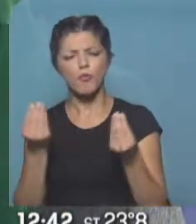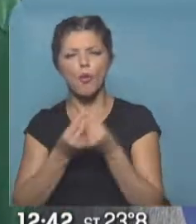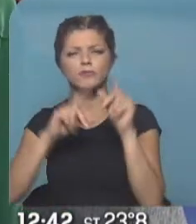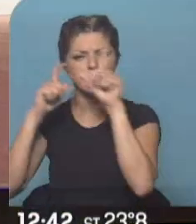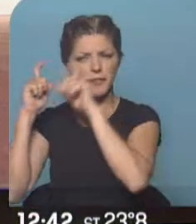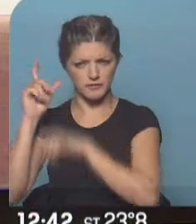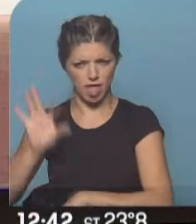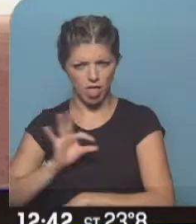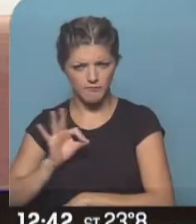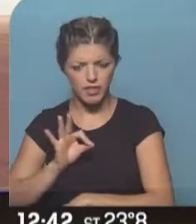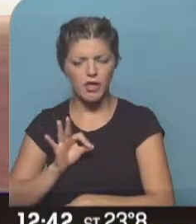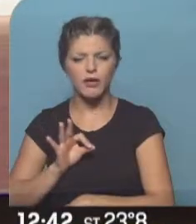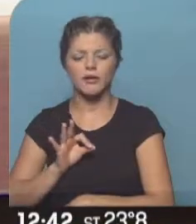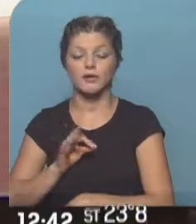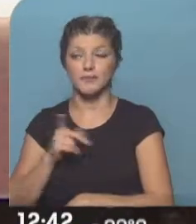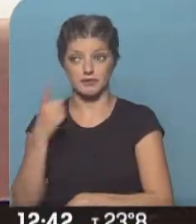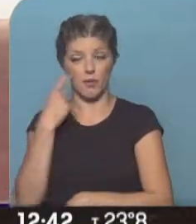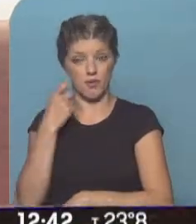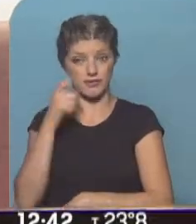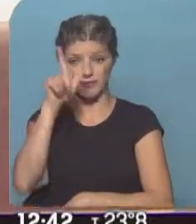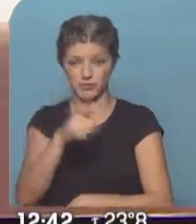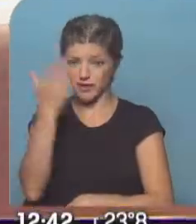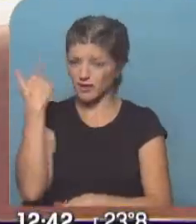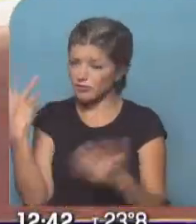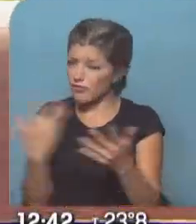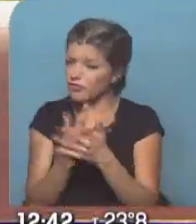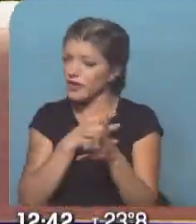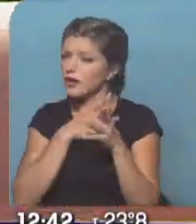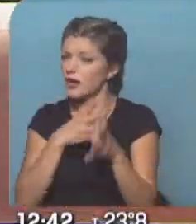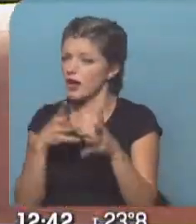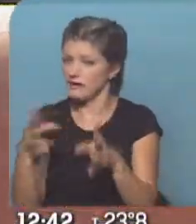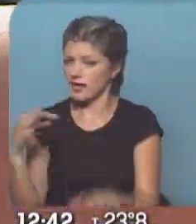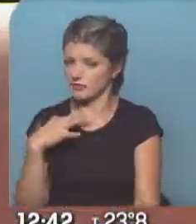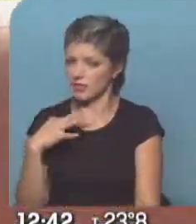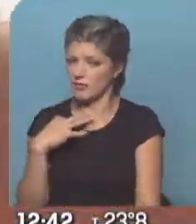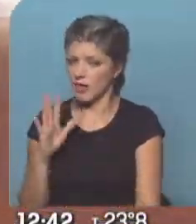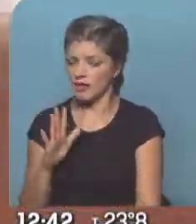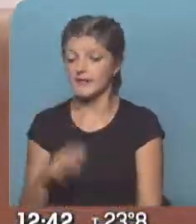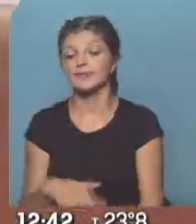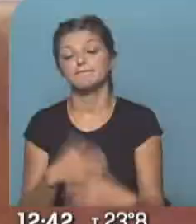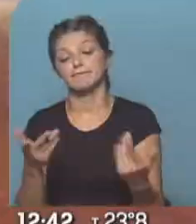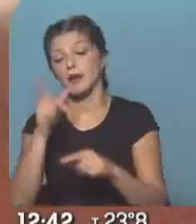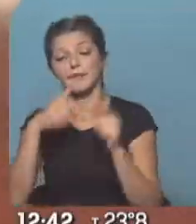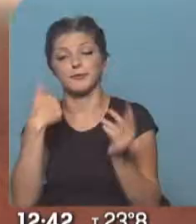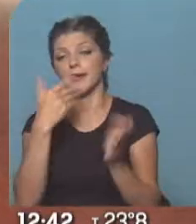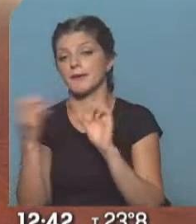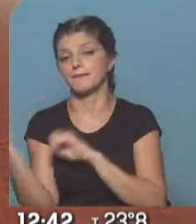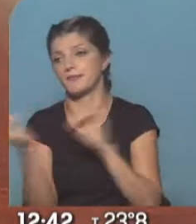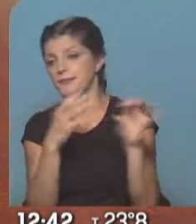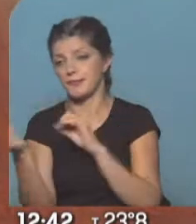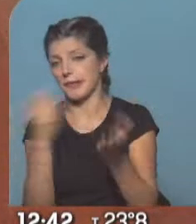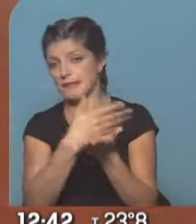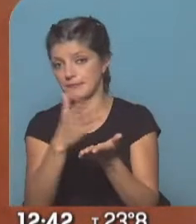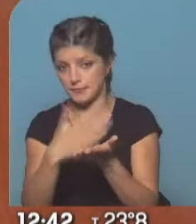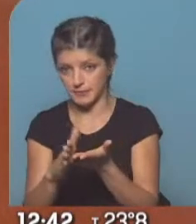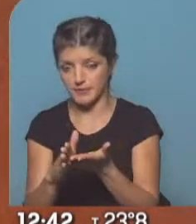va a encontrar con gente que atravesó la guerra civil y que la vivió en carne propia. Y los desplazados, hay que estar,